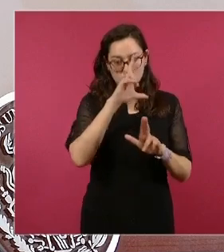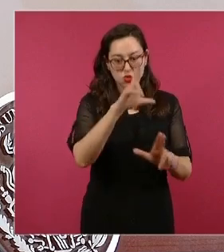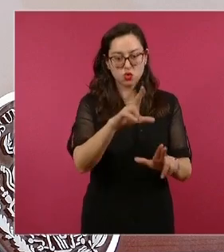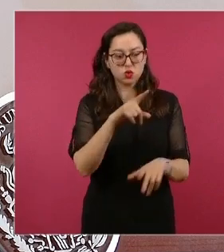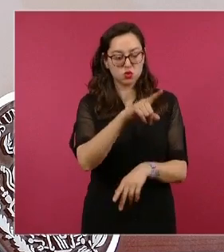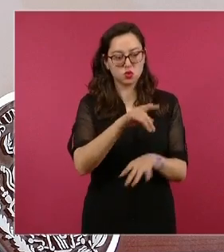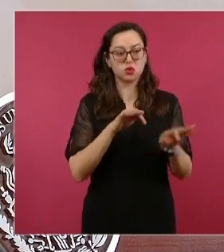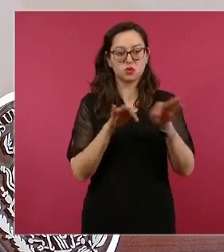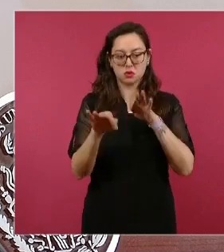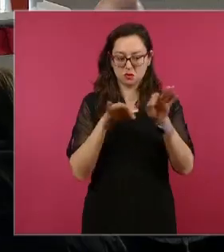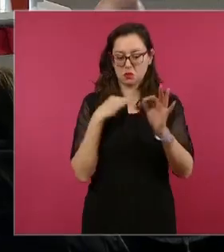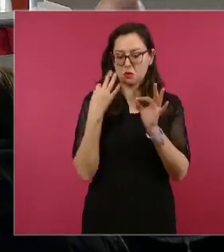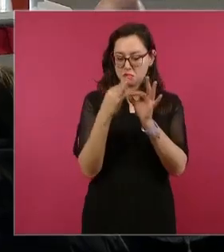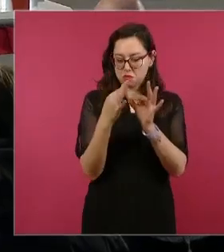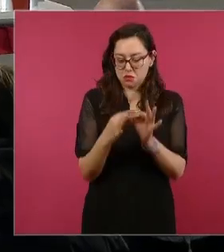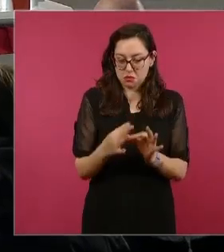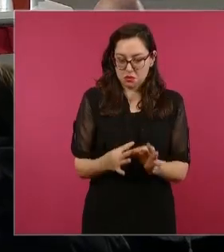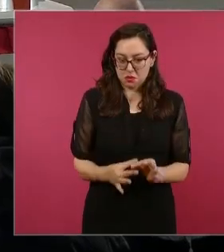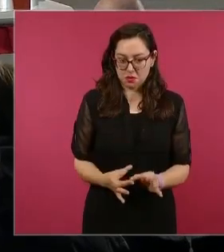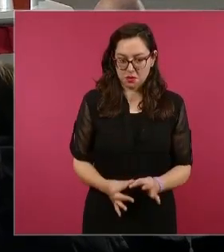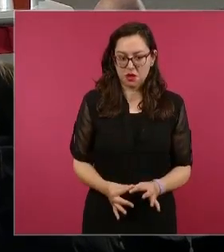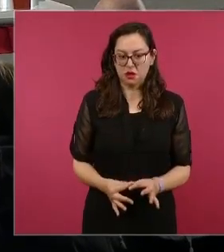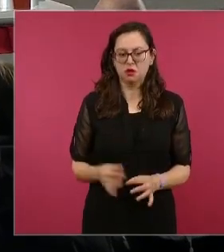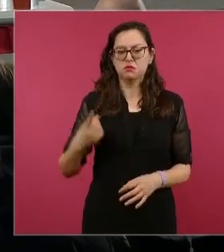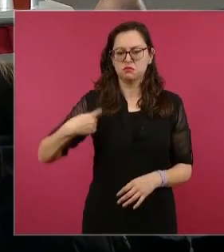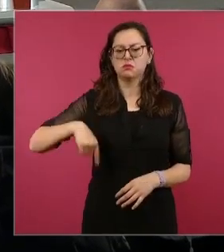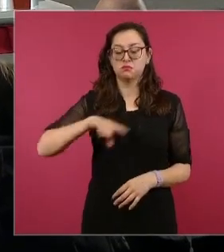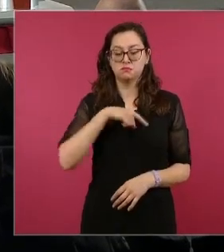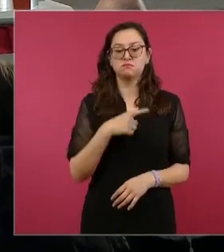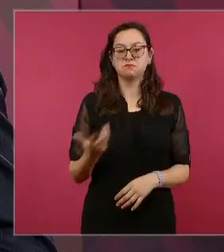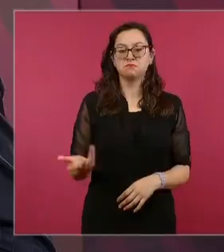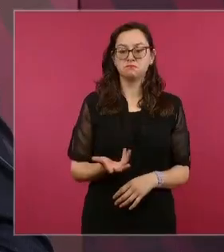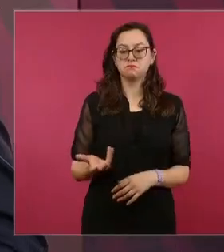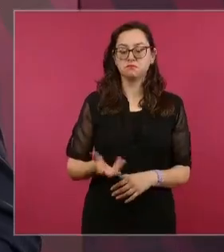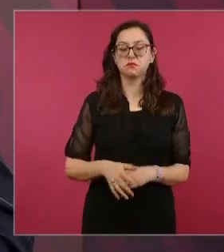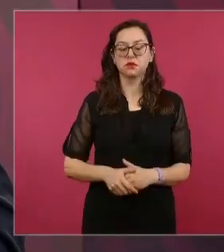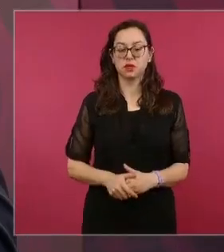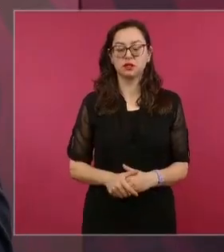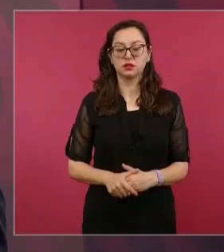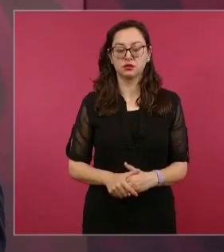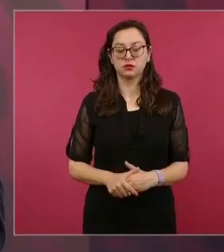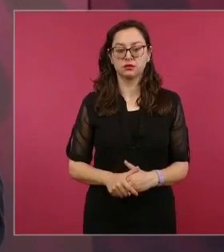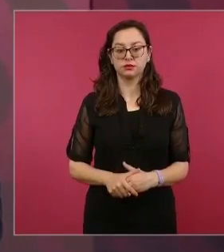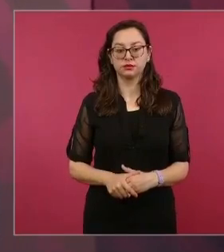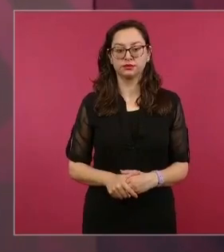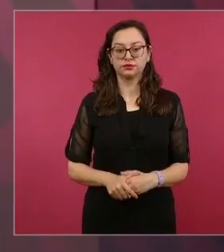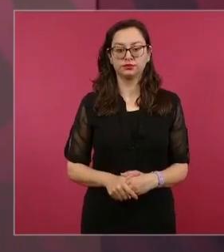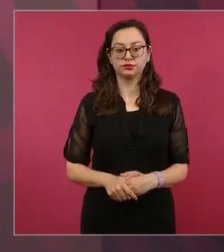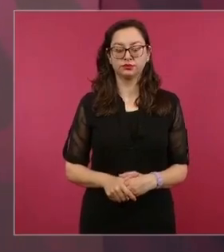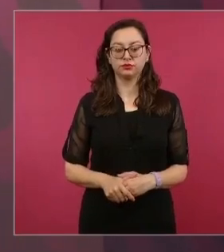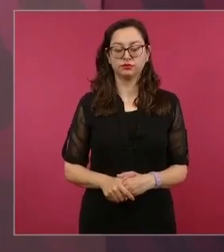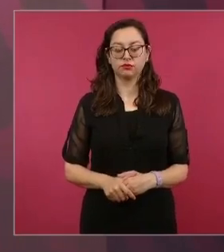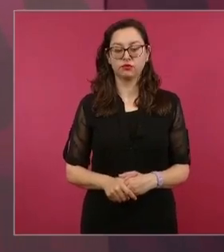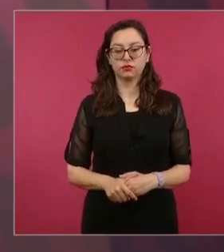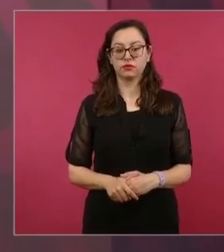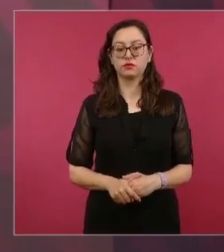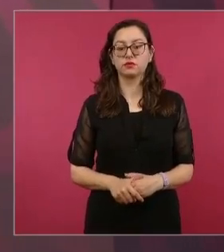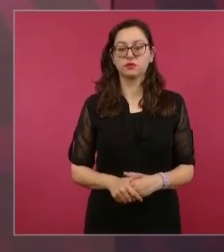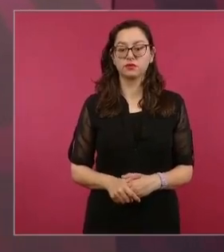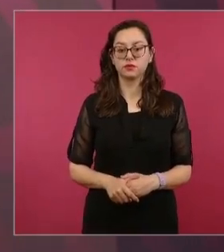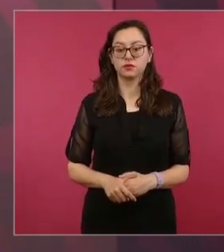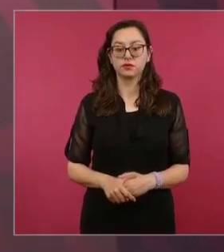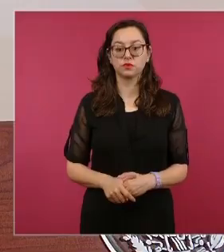también por su labor. Ojalá y esto se